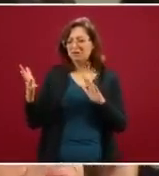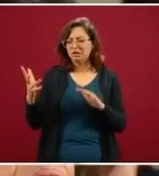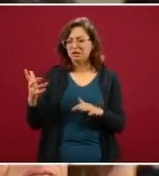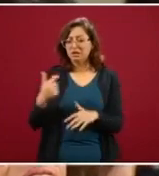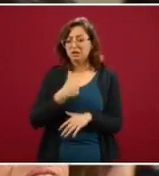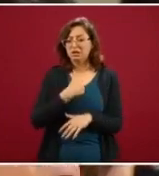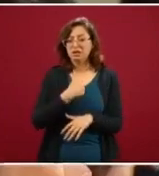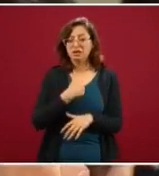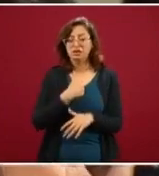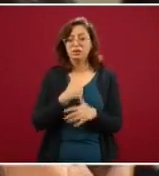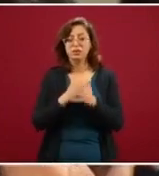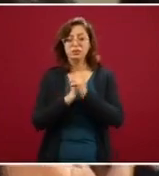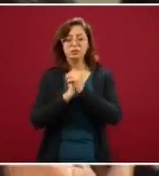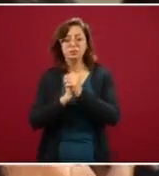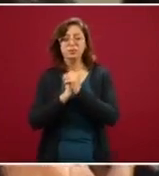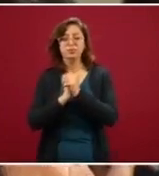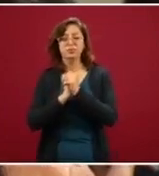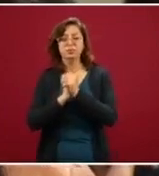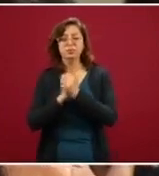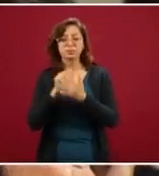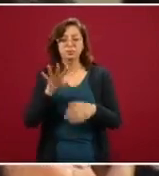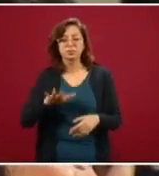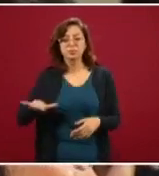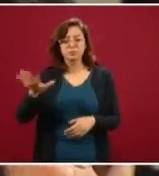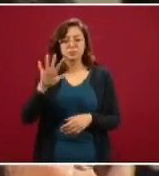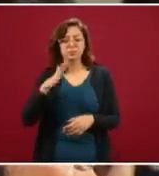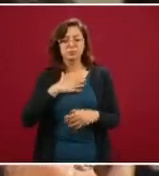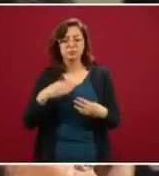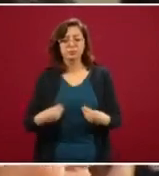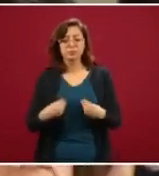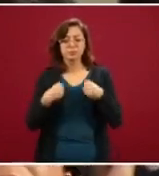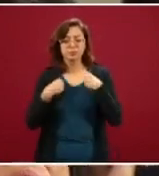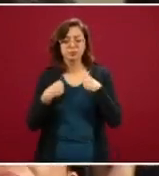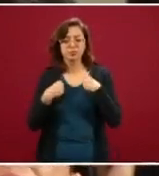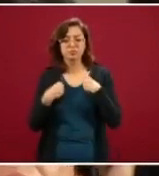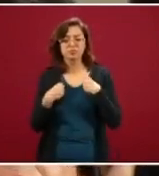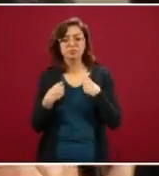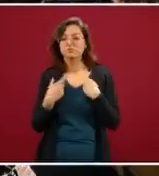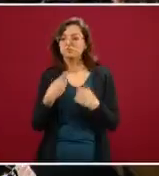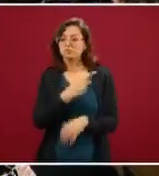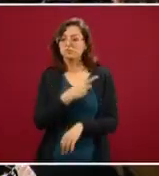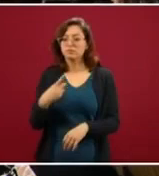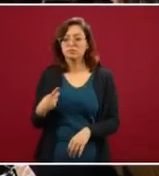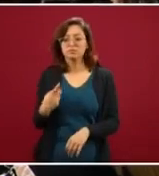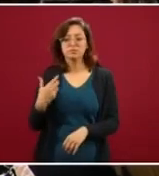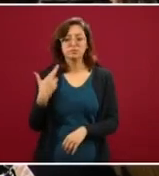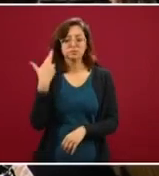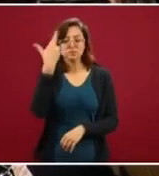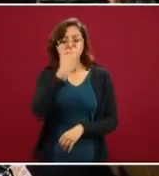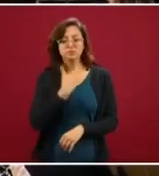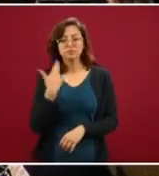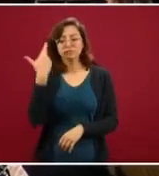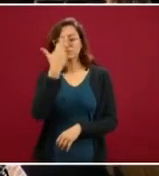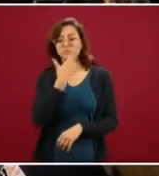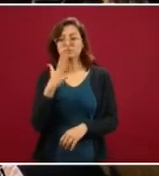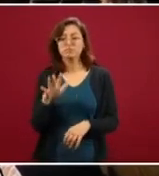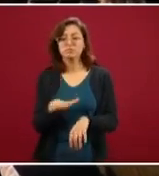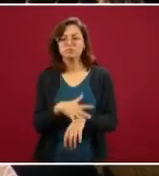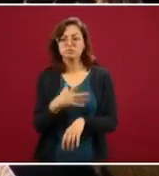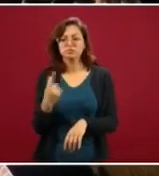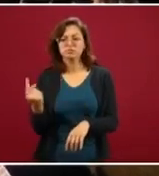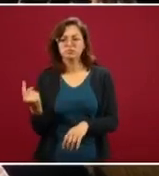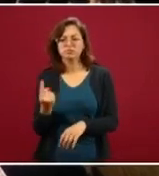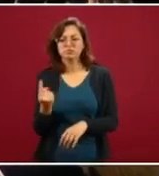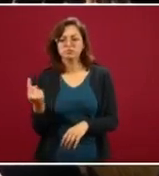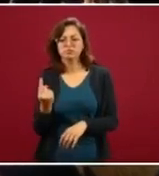como habitante de esas latitudes y ciudadano mexicano es que revisen bien el esquema, porque en los 31